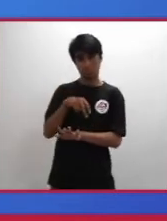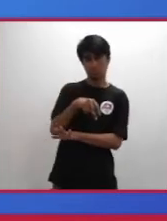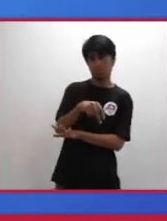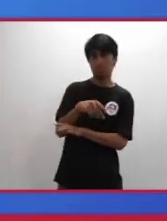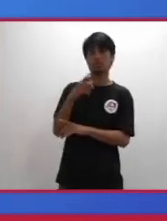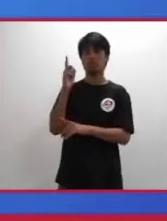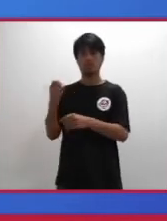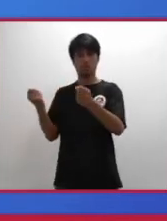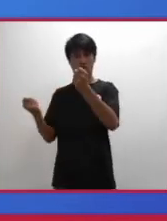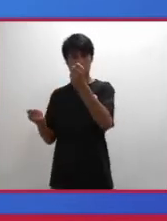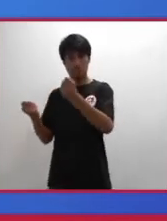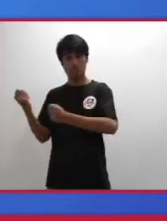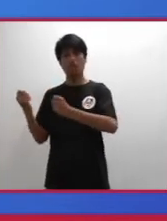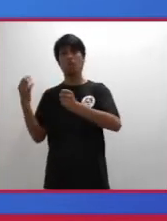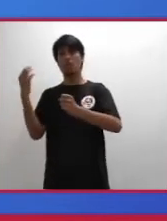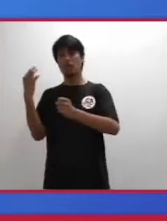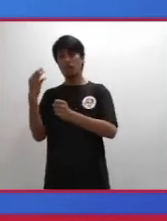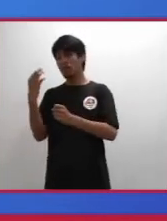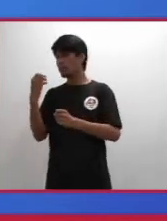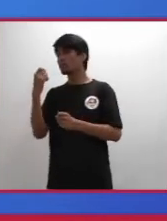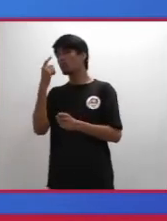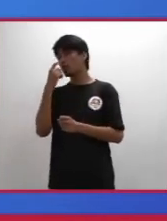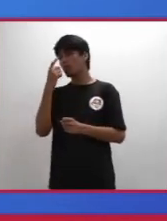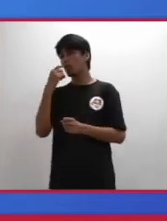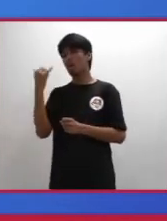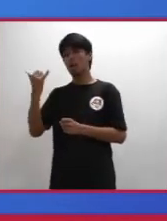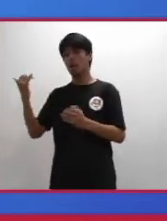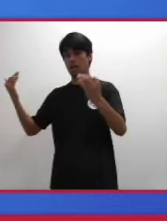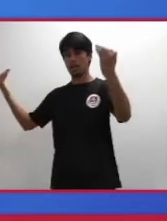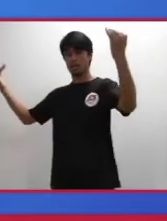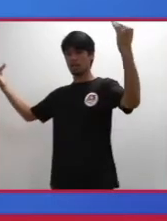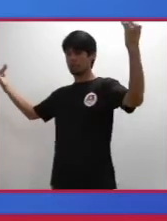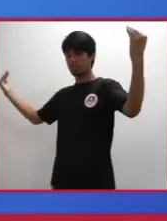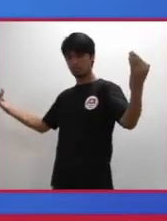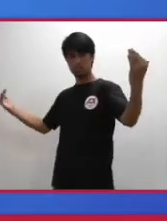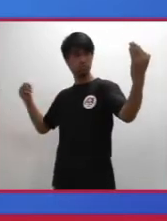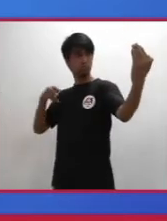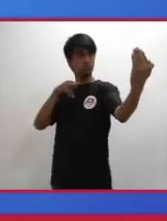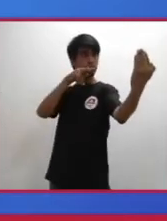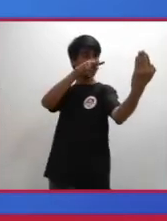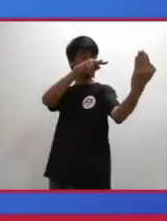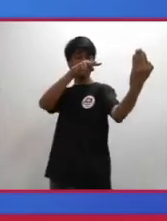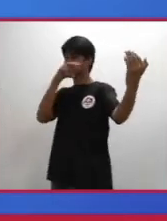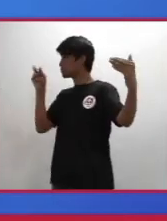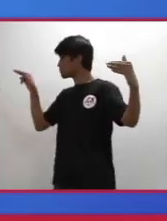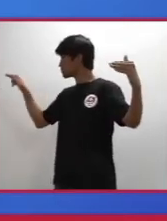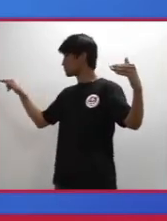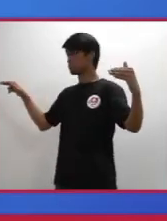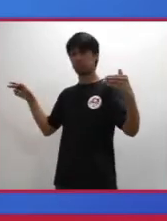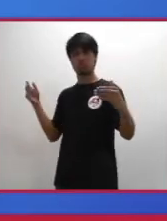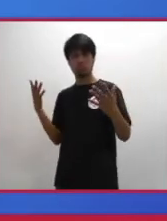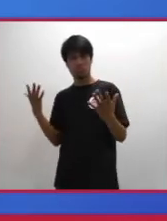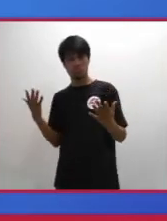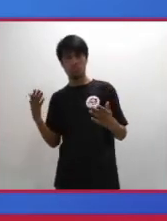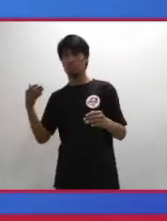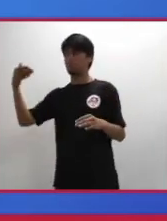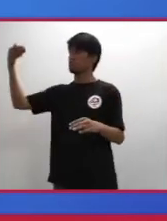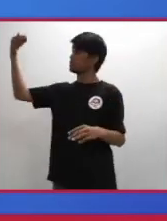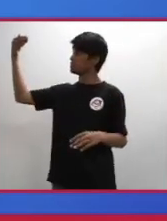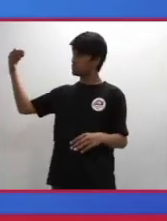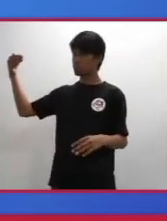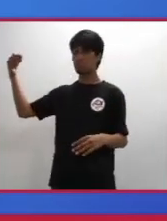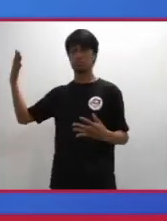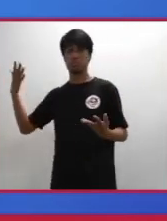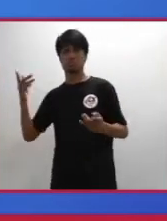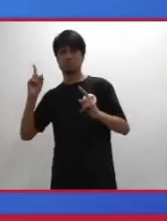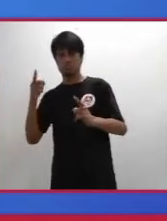debe contar con todas las herramientas: el espejo retrovisor de los costados, ¿verdad?